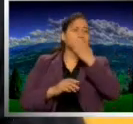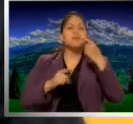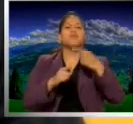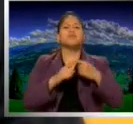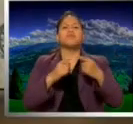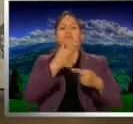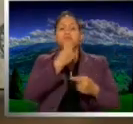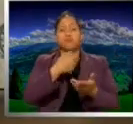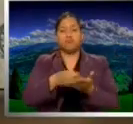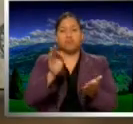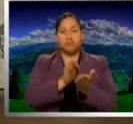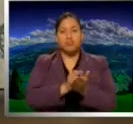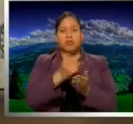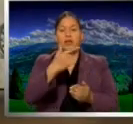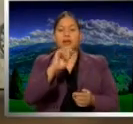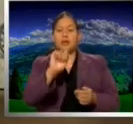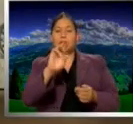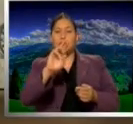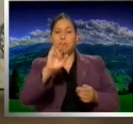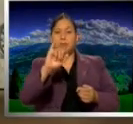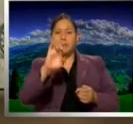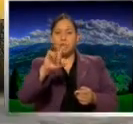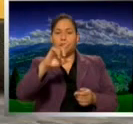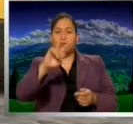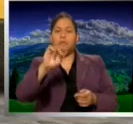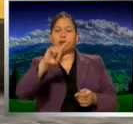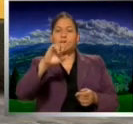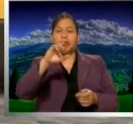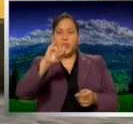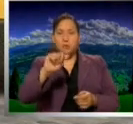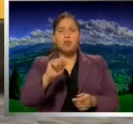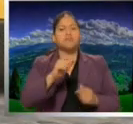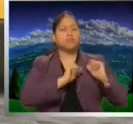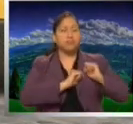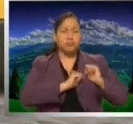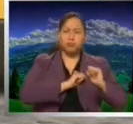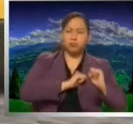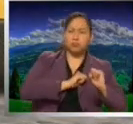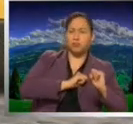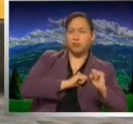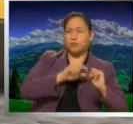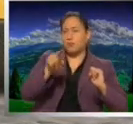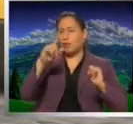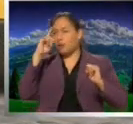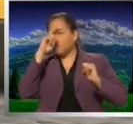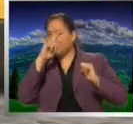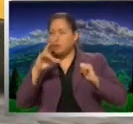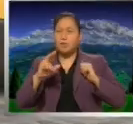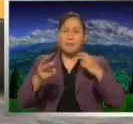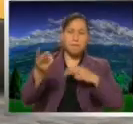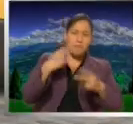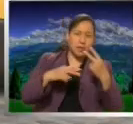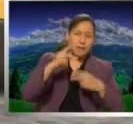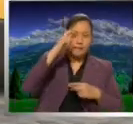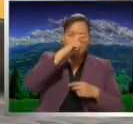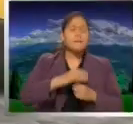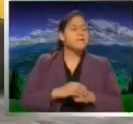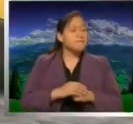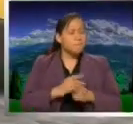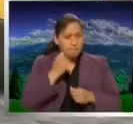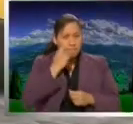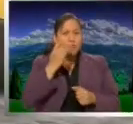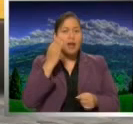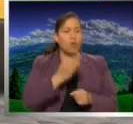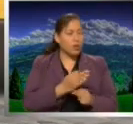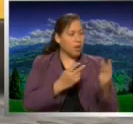héroe mexicano, Gabriel Valencia, un gran general que dijo: están como que les cuesta trabajo pasar a estos gabachitos, ahorita les mando